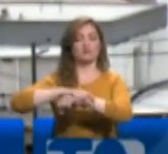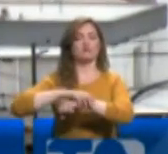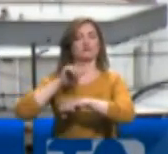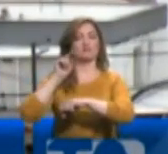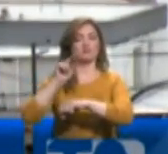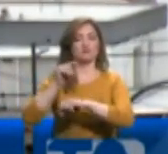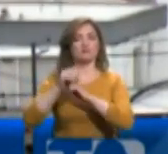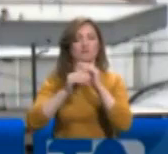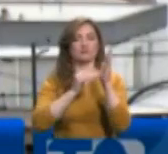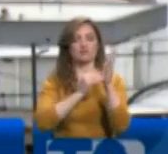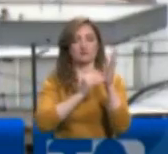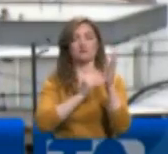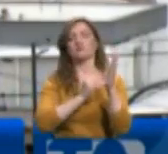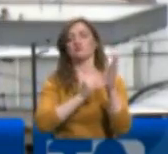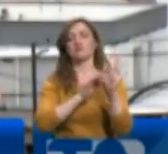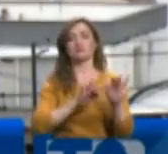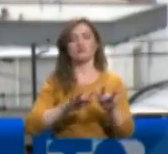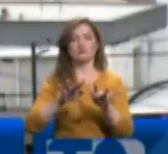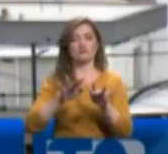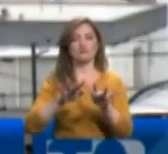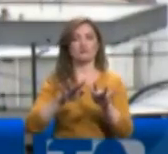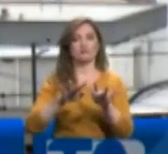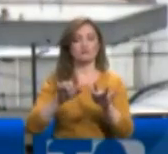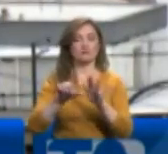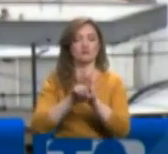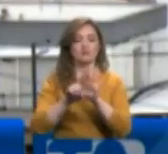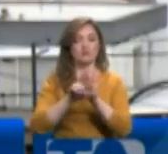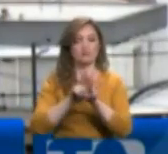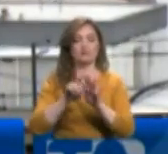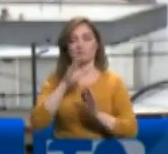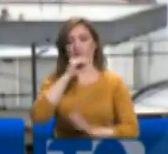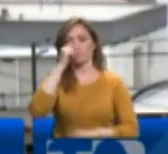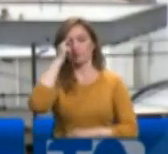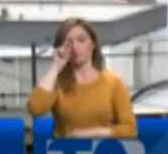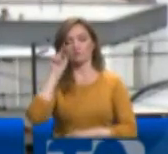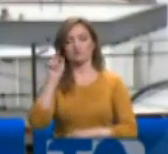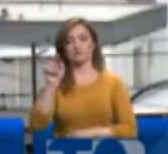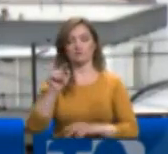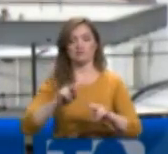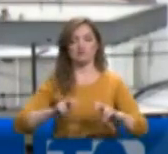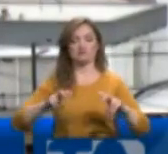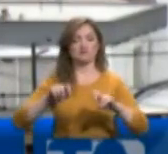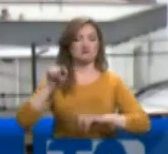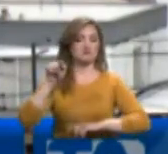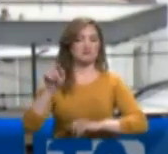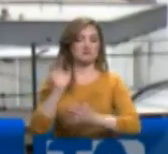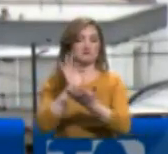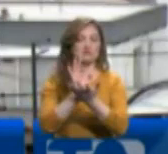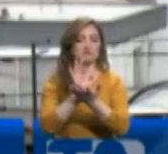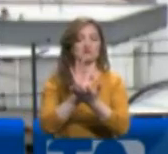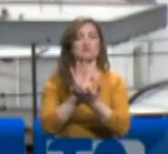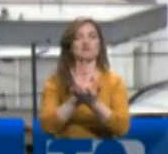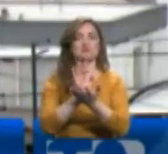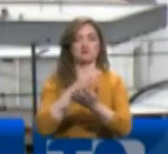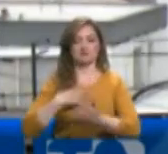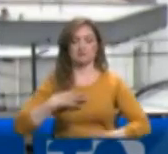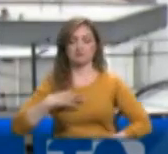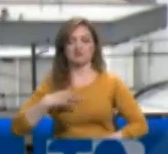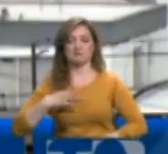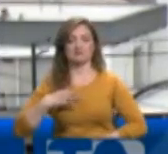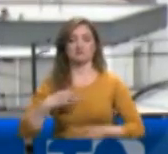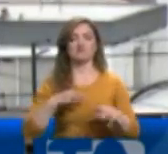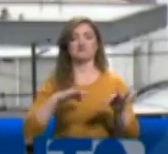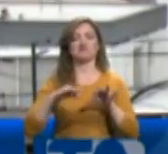del Correísmo, Vinicio Alvarado, por una investigación derivada de Arroz Verde, Alvarado deberá rendir su versión de forma voluntaria